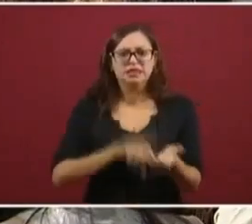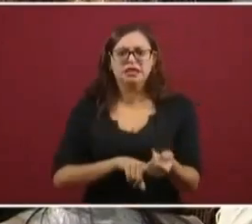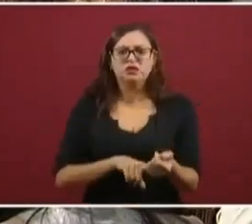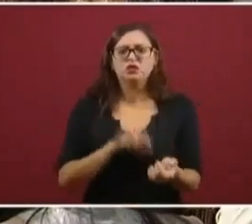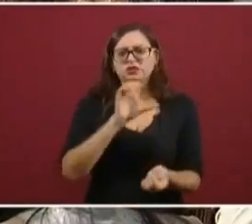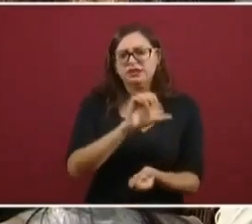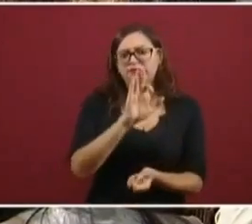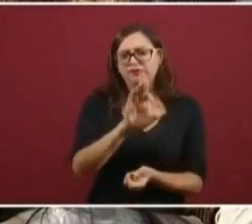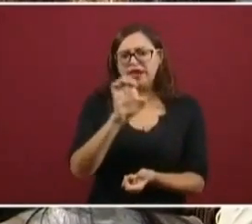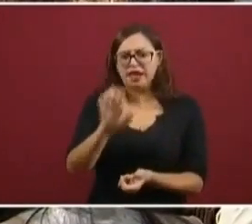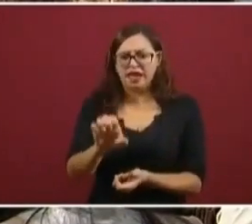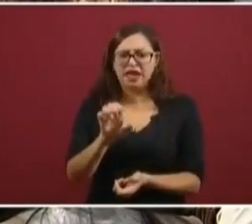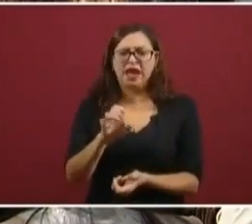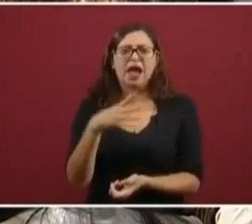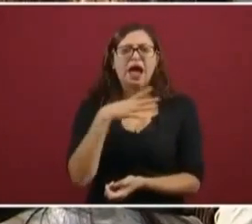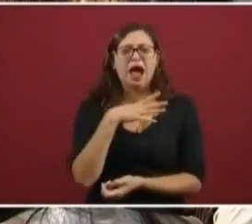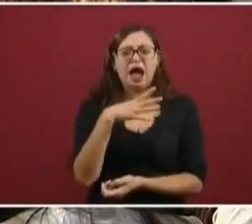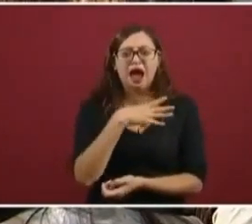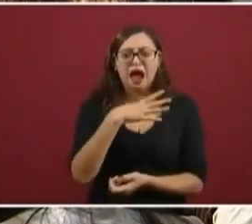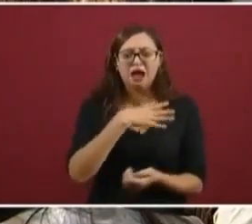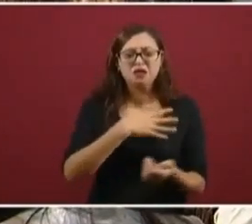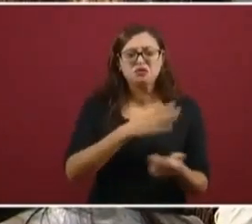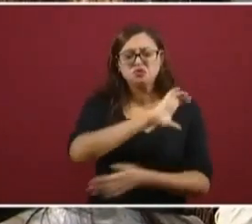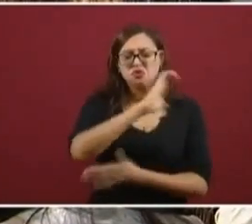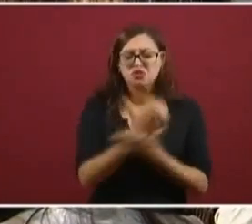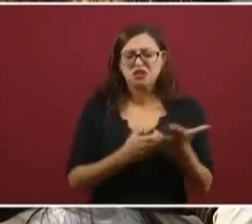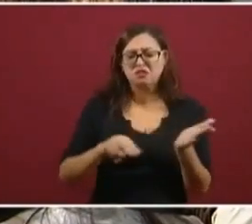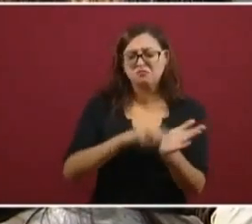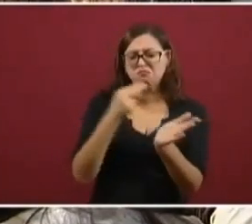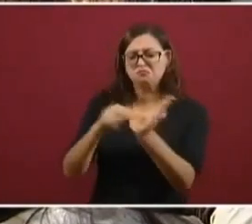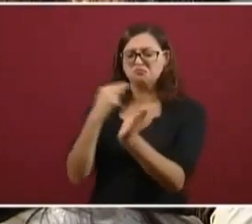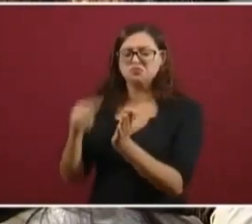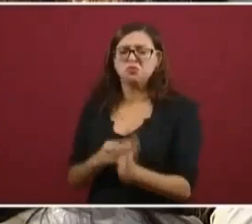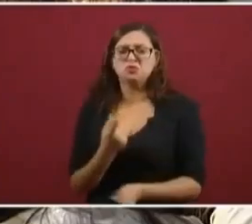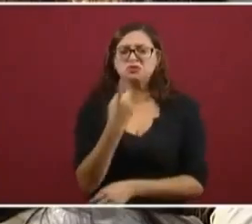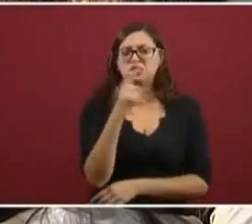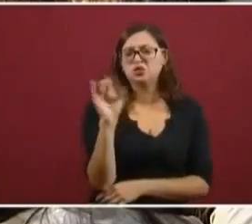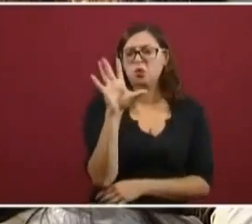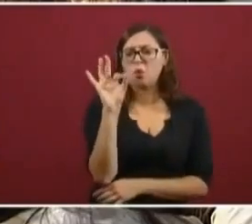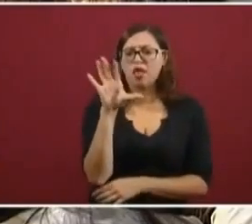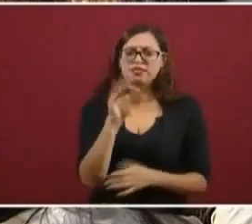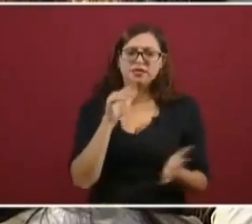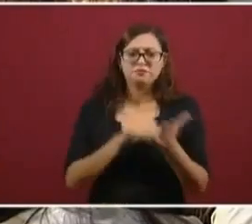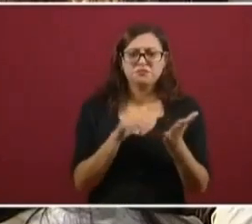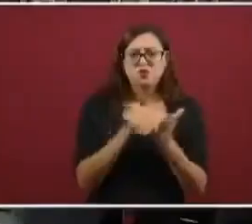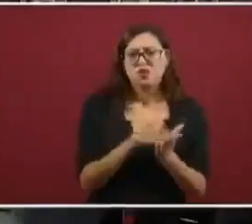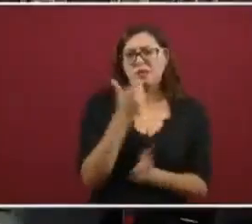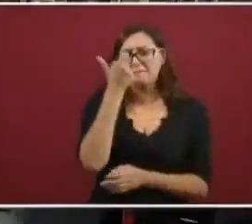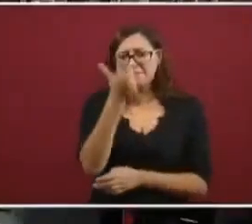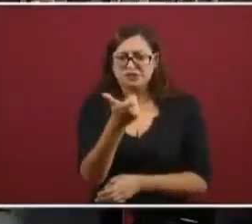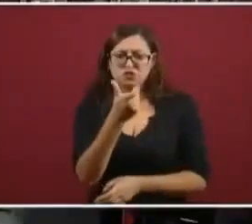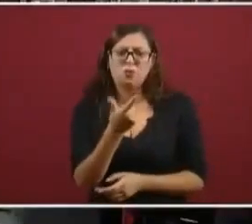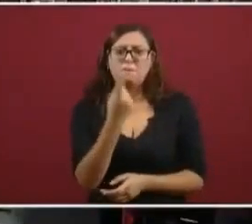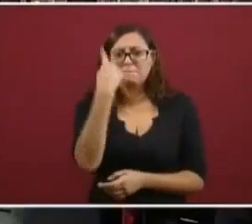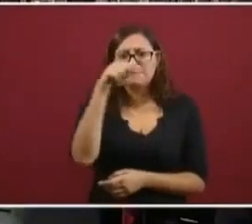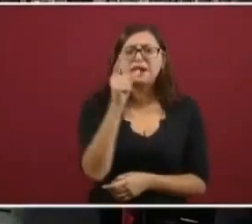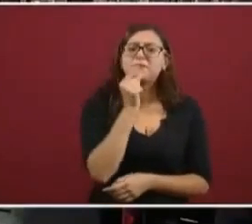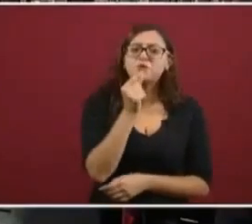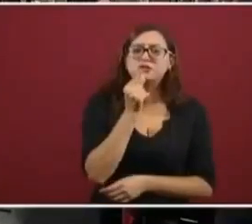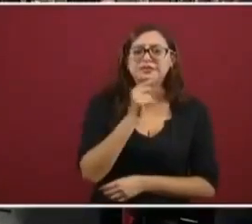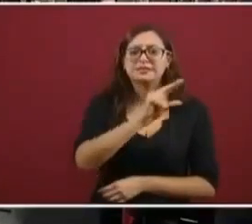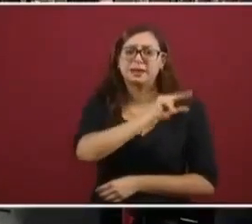de Electricidad habían firmado contratos hasta por 140 millones de pesos contratando